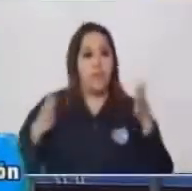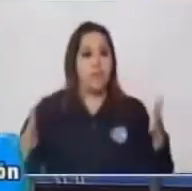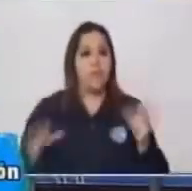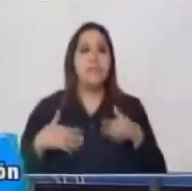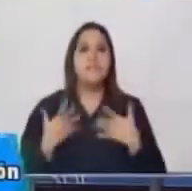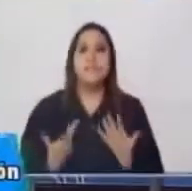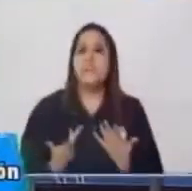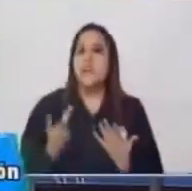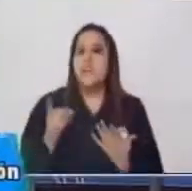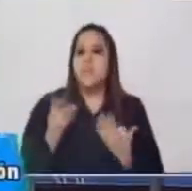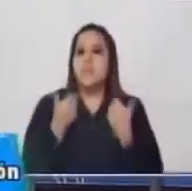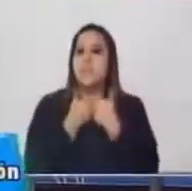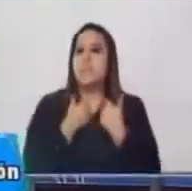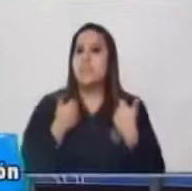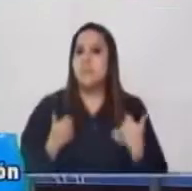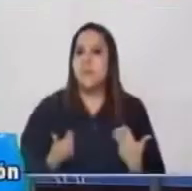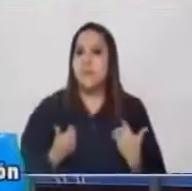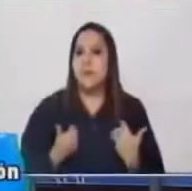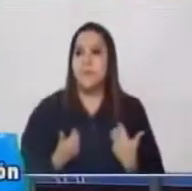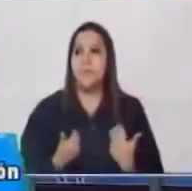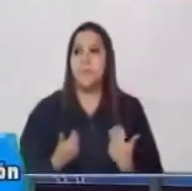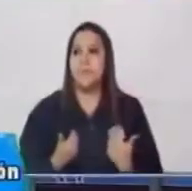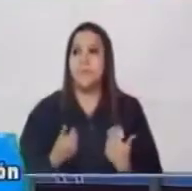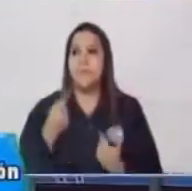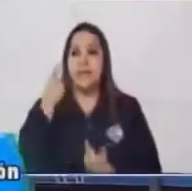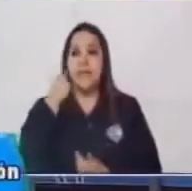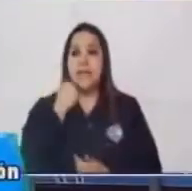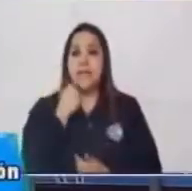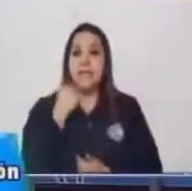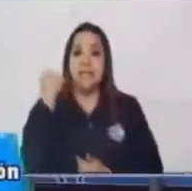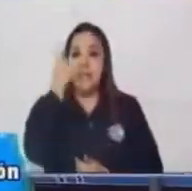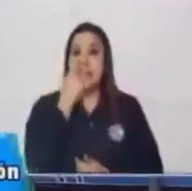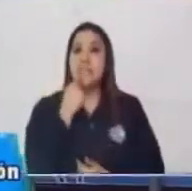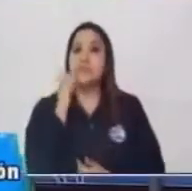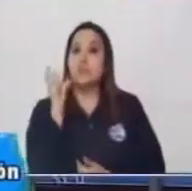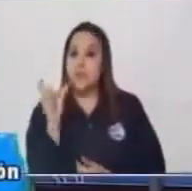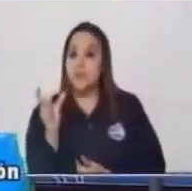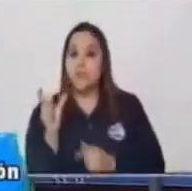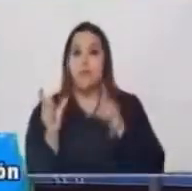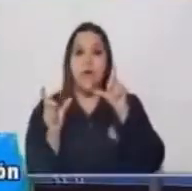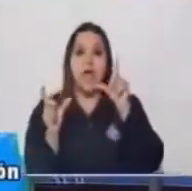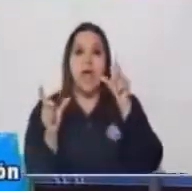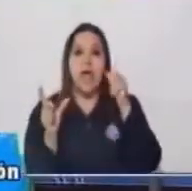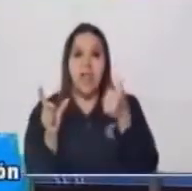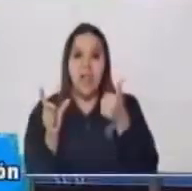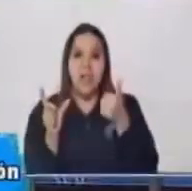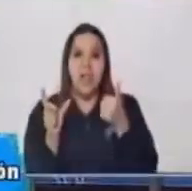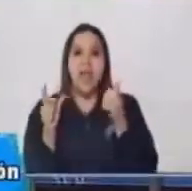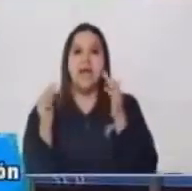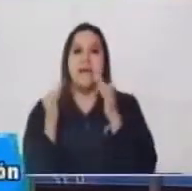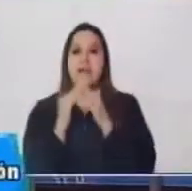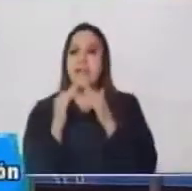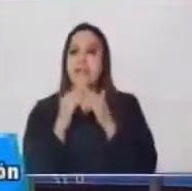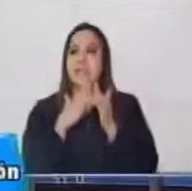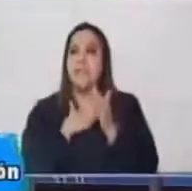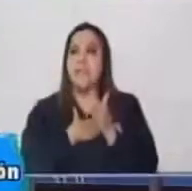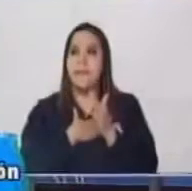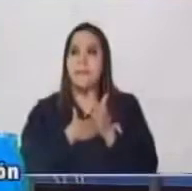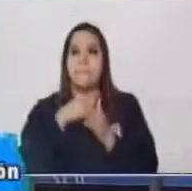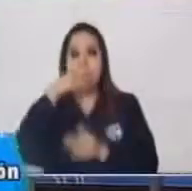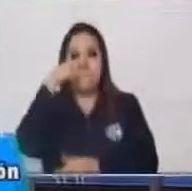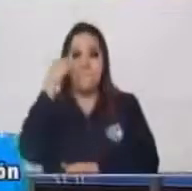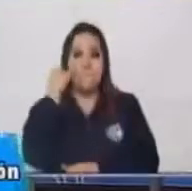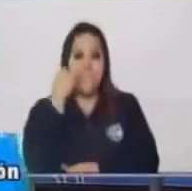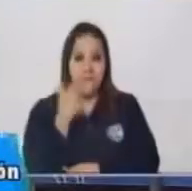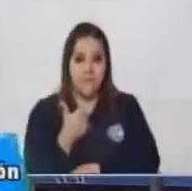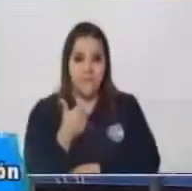¿dónde la tengo que separar? El sujeto es la casa de mi tía. Y el predicado es hermosa. Entonces lo